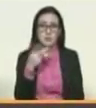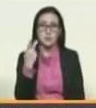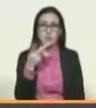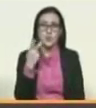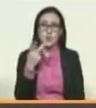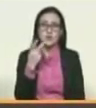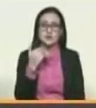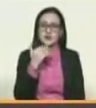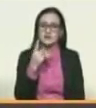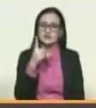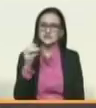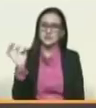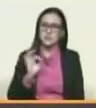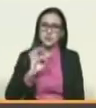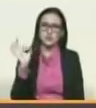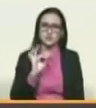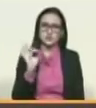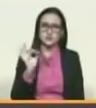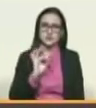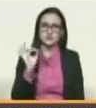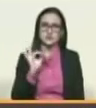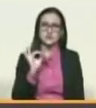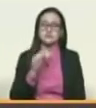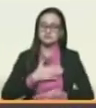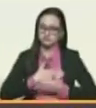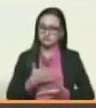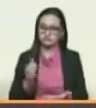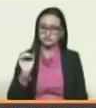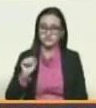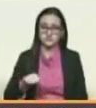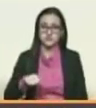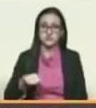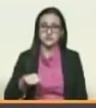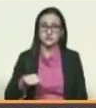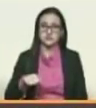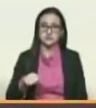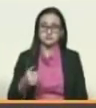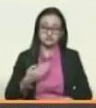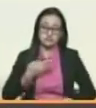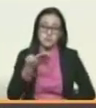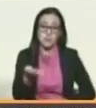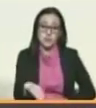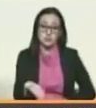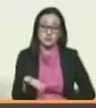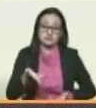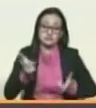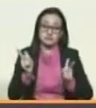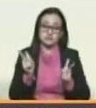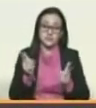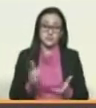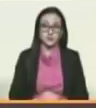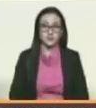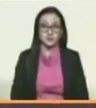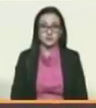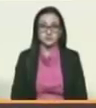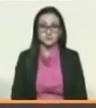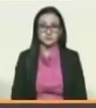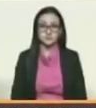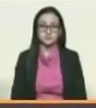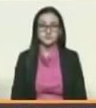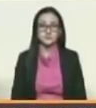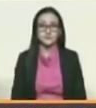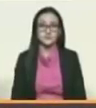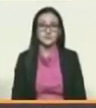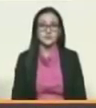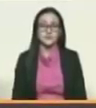casi el 100%, están dispuestas y han dicho: aquí tenemos nuestros autorizados para postular. Este es un proceso que se